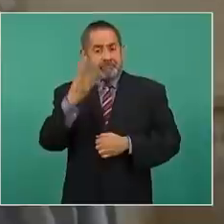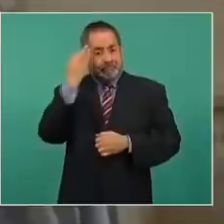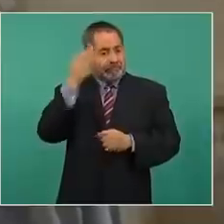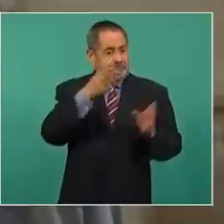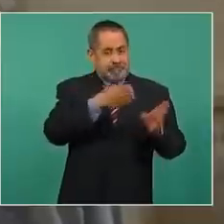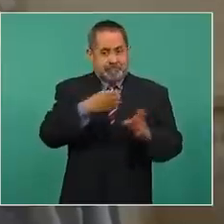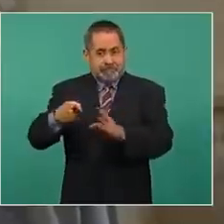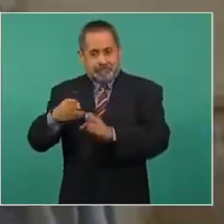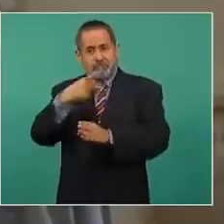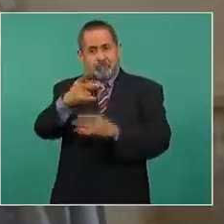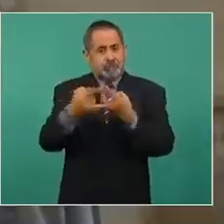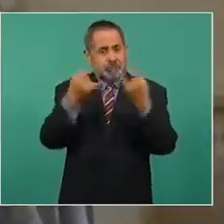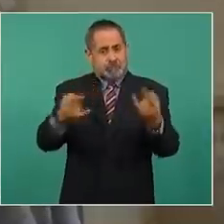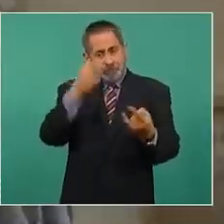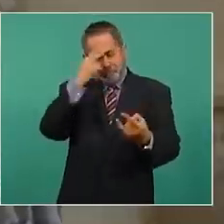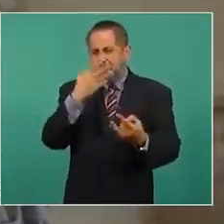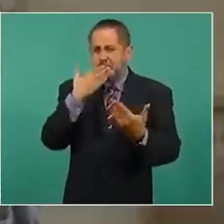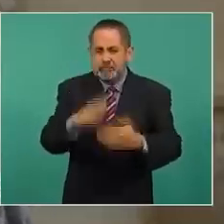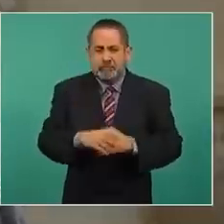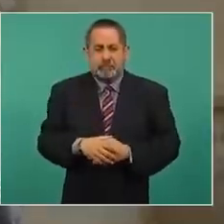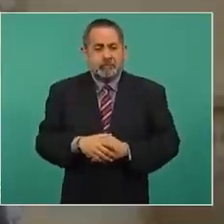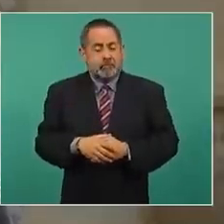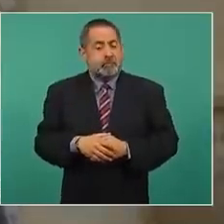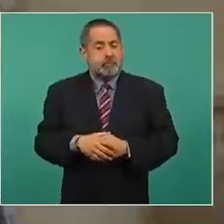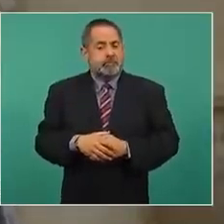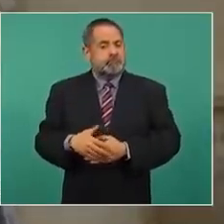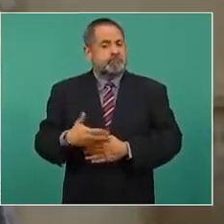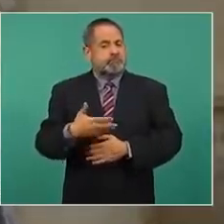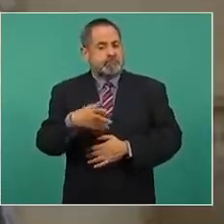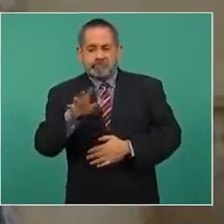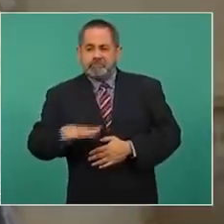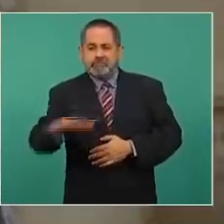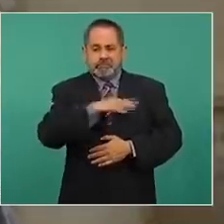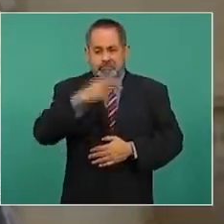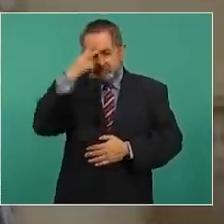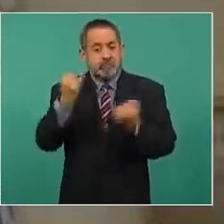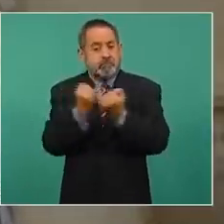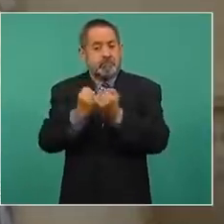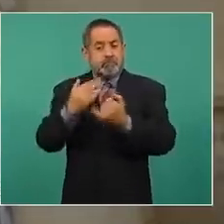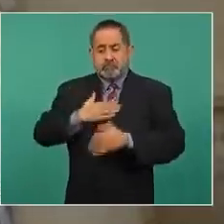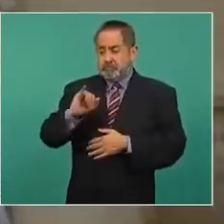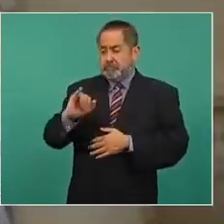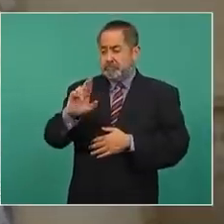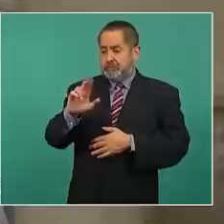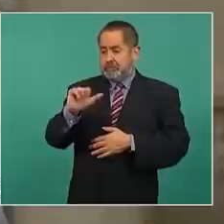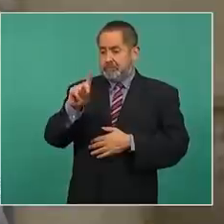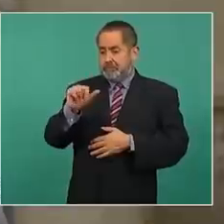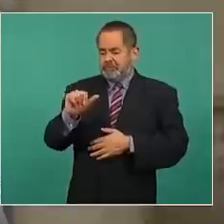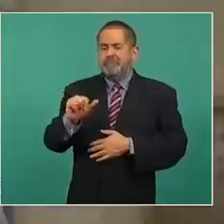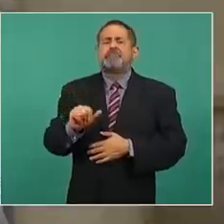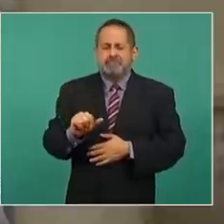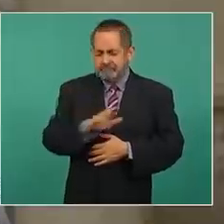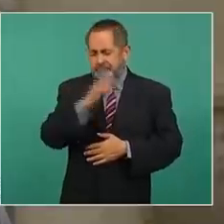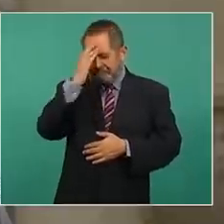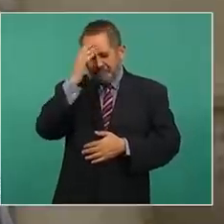decisivos en su historia el pueblo de México como el pueblo de iranda reconocer la importancia